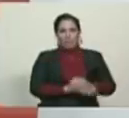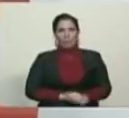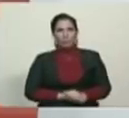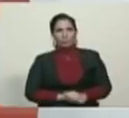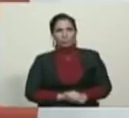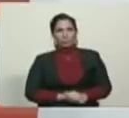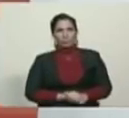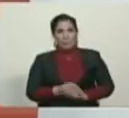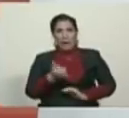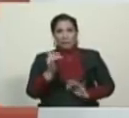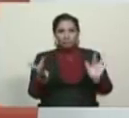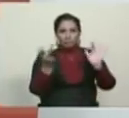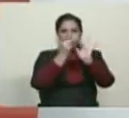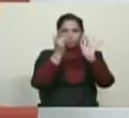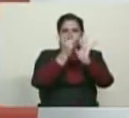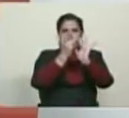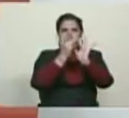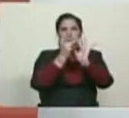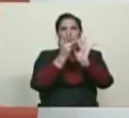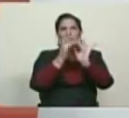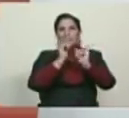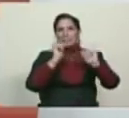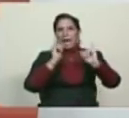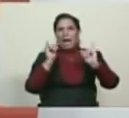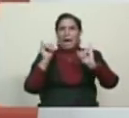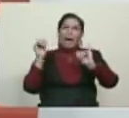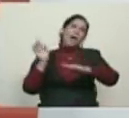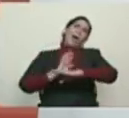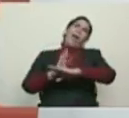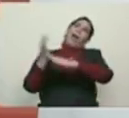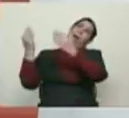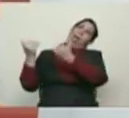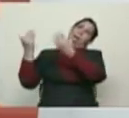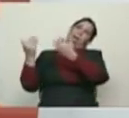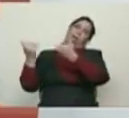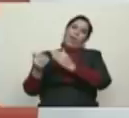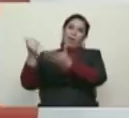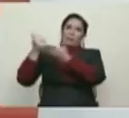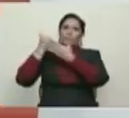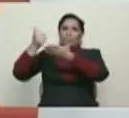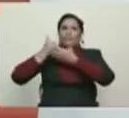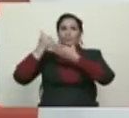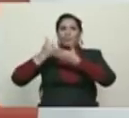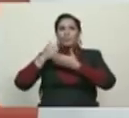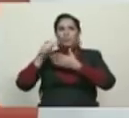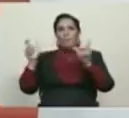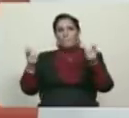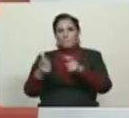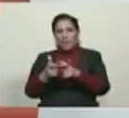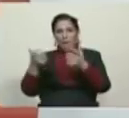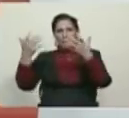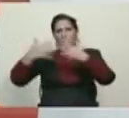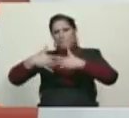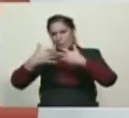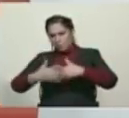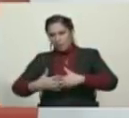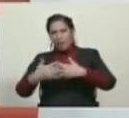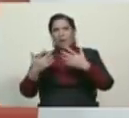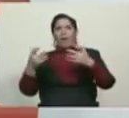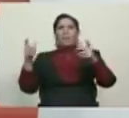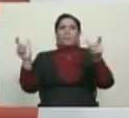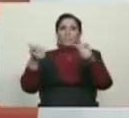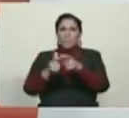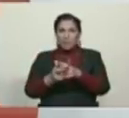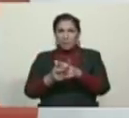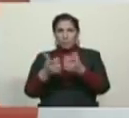Tienen conexiones directas con el imperialismo para recibir auxilio. El pequeño industrial, el pequeño comerciante, el pequeño